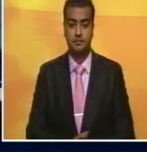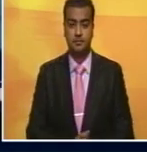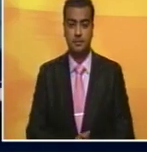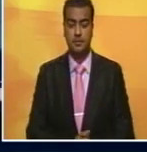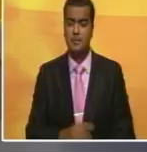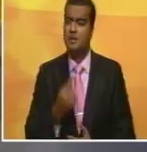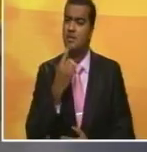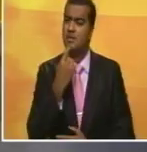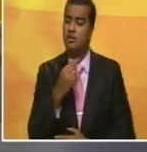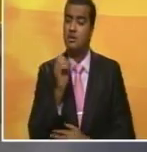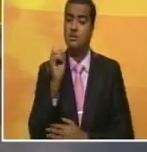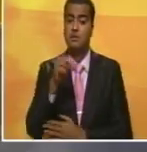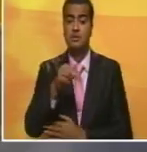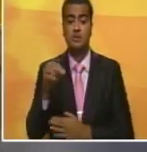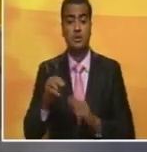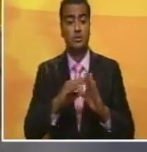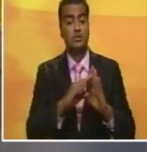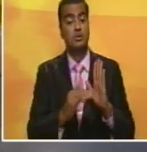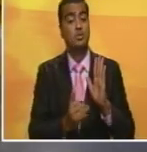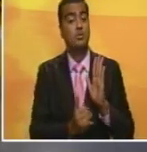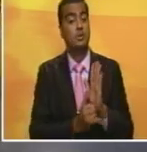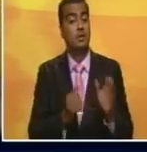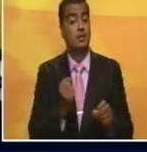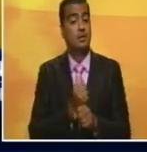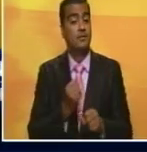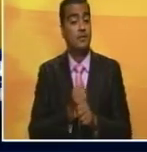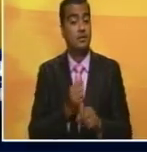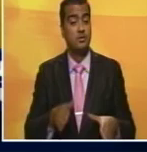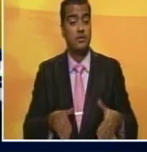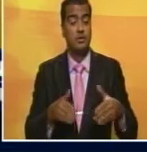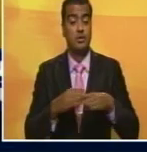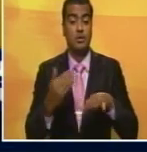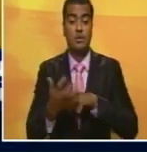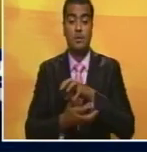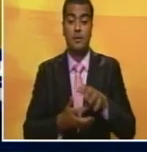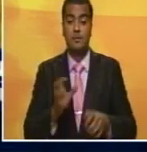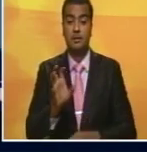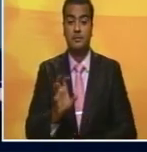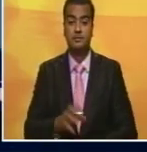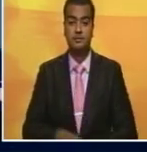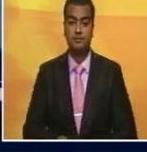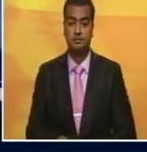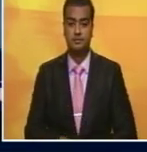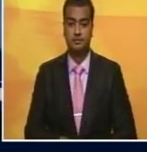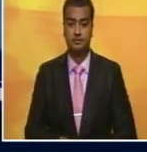desde la Asamblea Nacional Constituyente trabajarán para resolver los problemas del país.